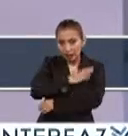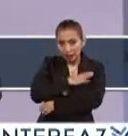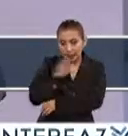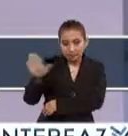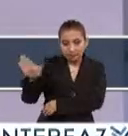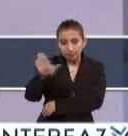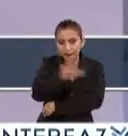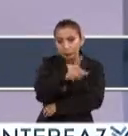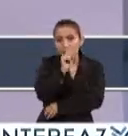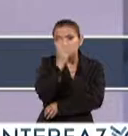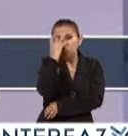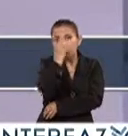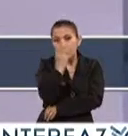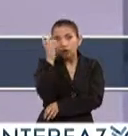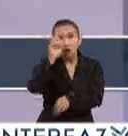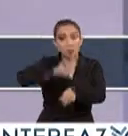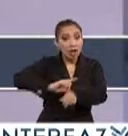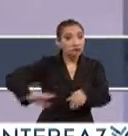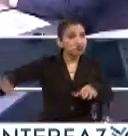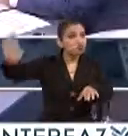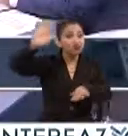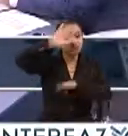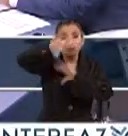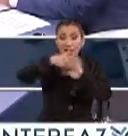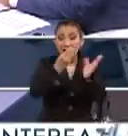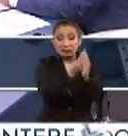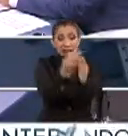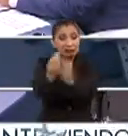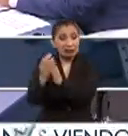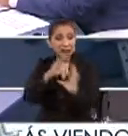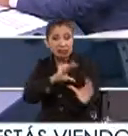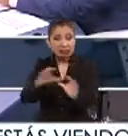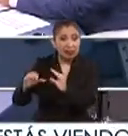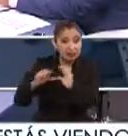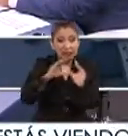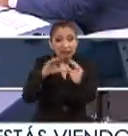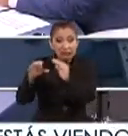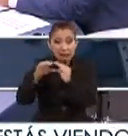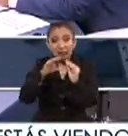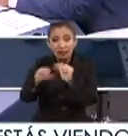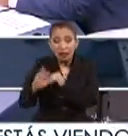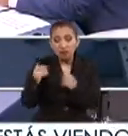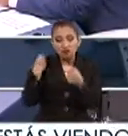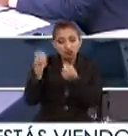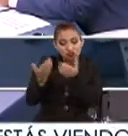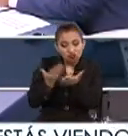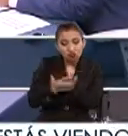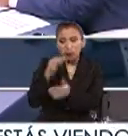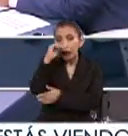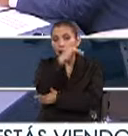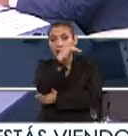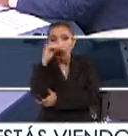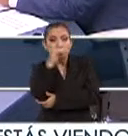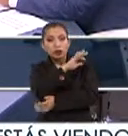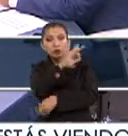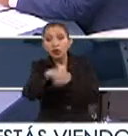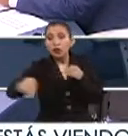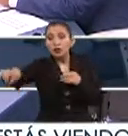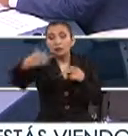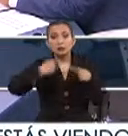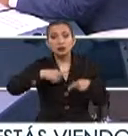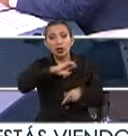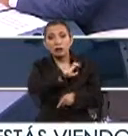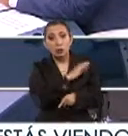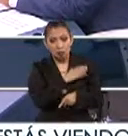Entonces, 24 horas al día estamos enseñando. Sí. Y ofreciendo gratuitamente a todos los